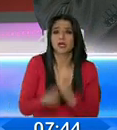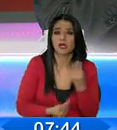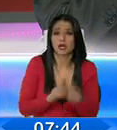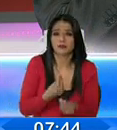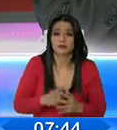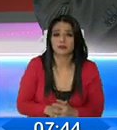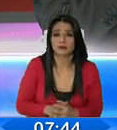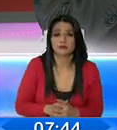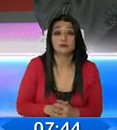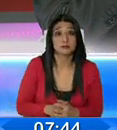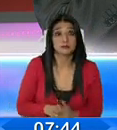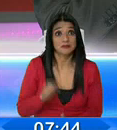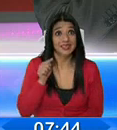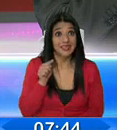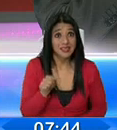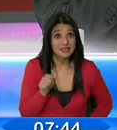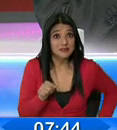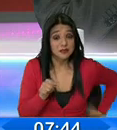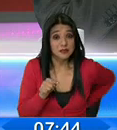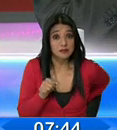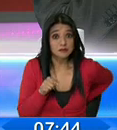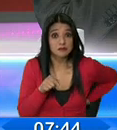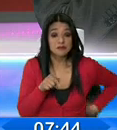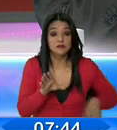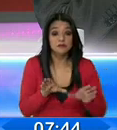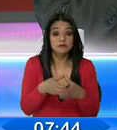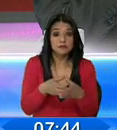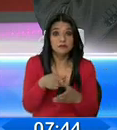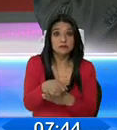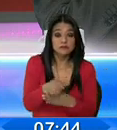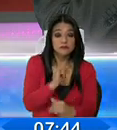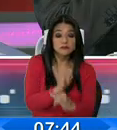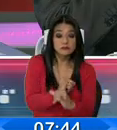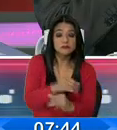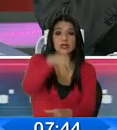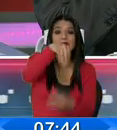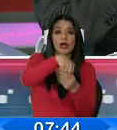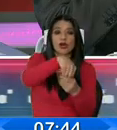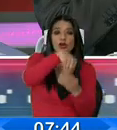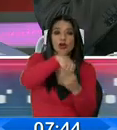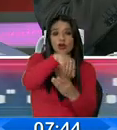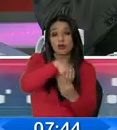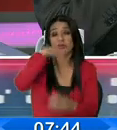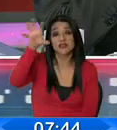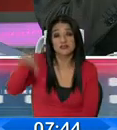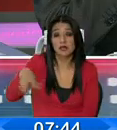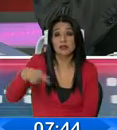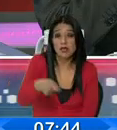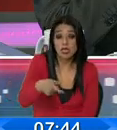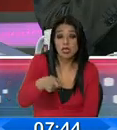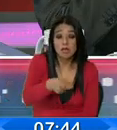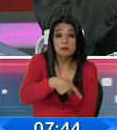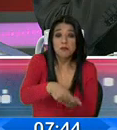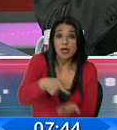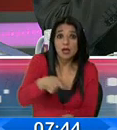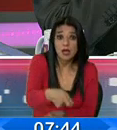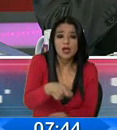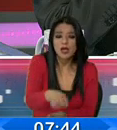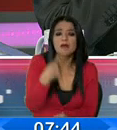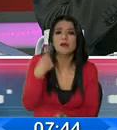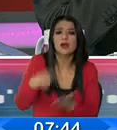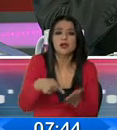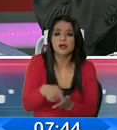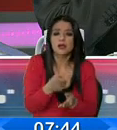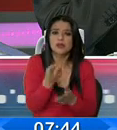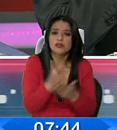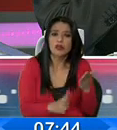que precisamente ese tipo de instituciones ahorren al erario público recursos que están mal